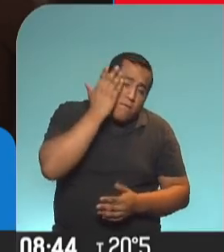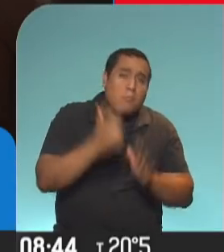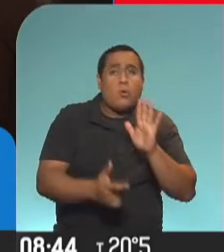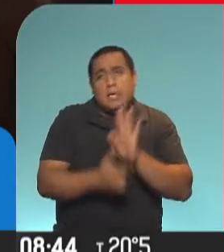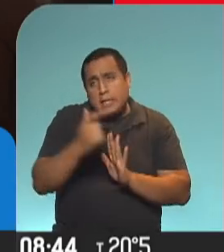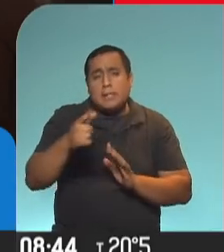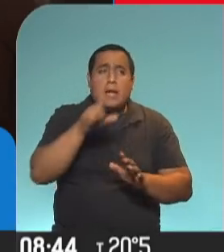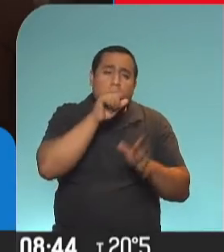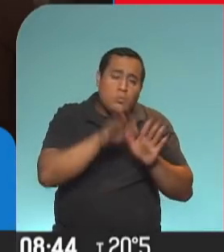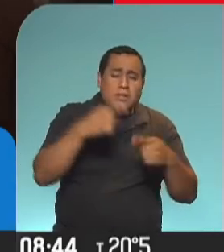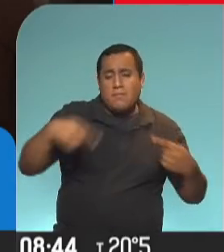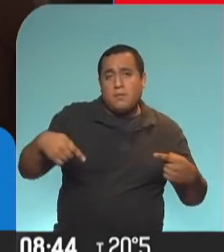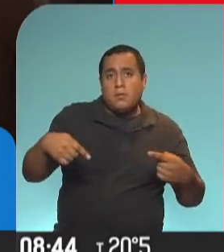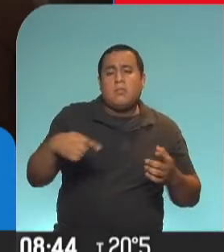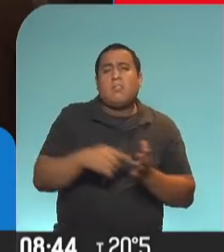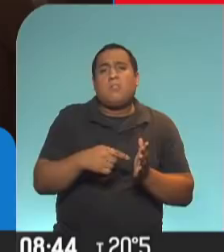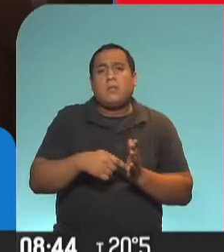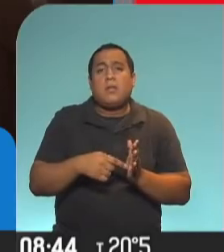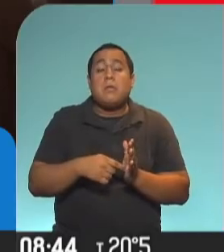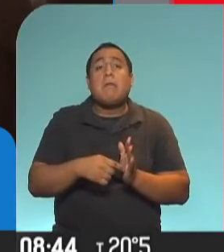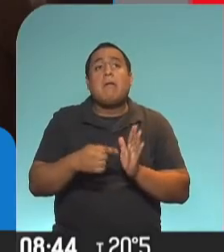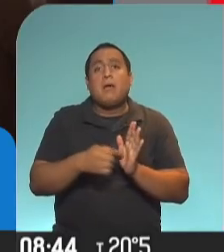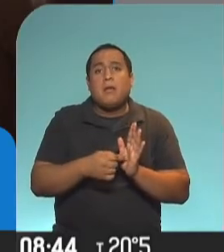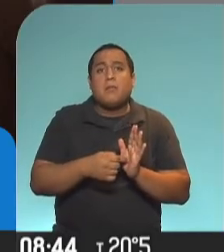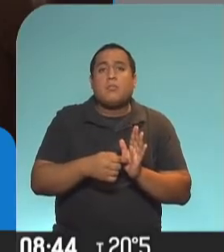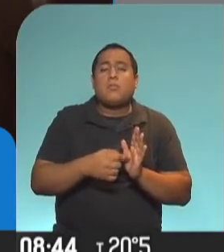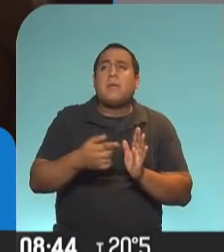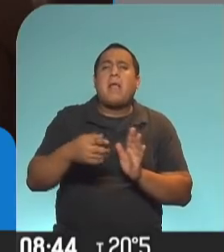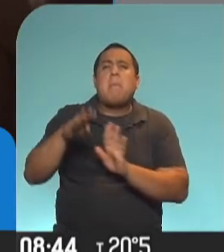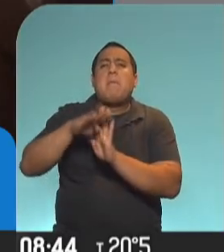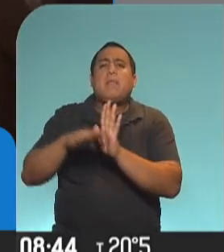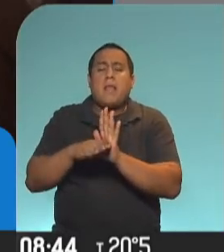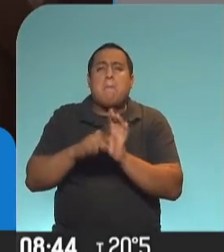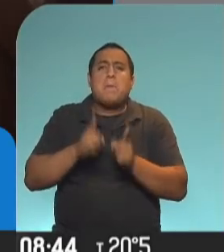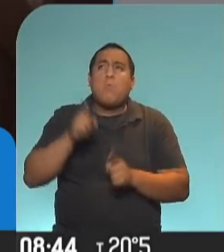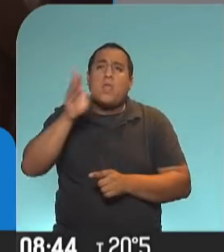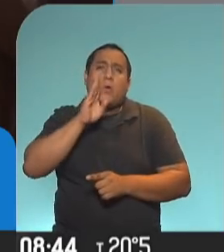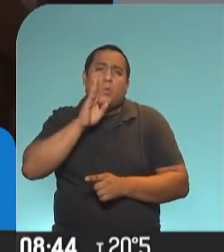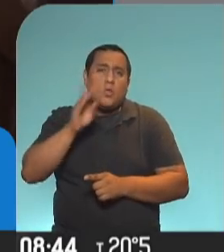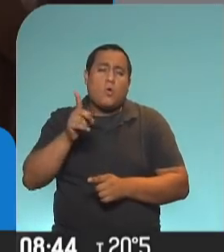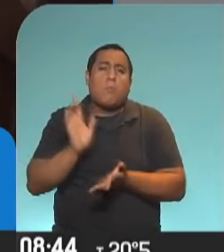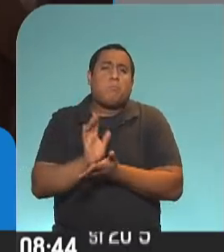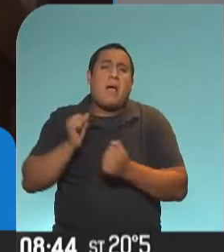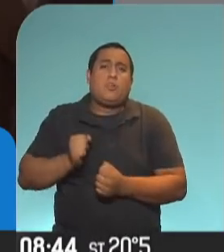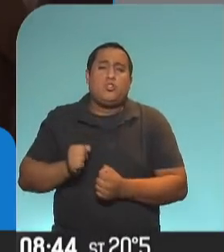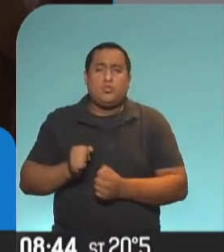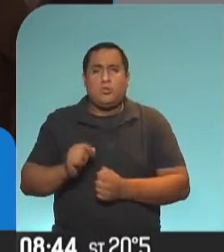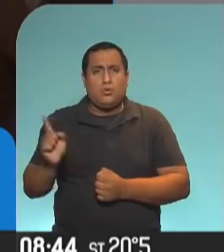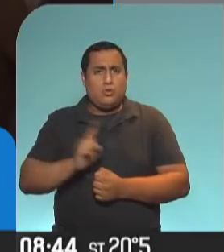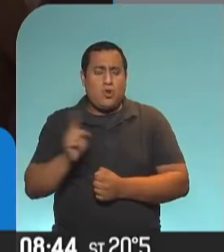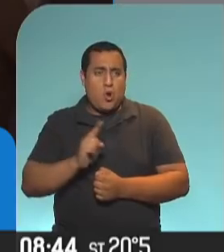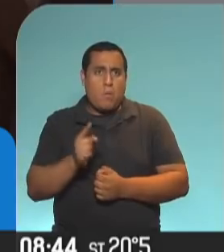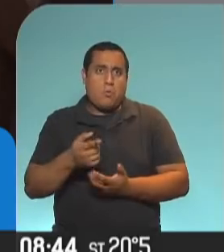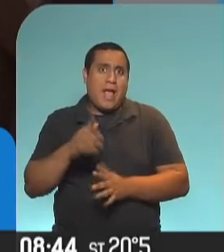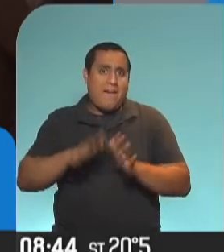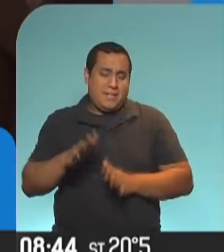antojadiza, caprichosa, discrecional las reglas de estas plataformas, a la hora de decidir cuestiones tan